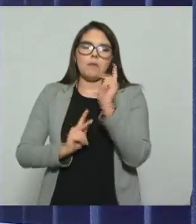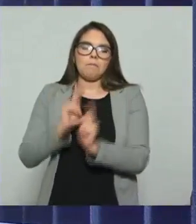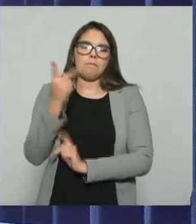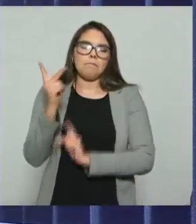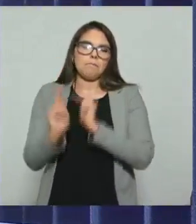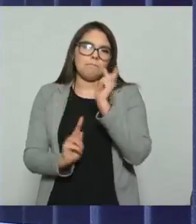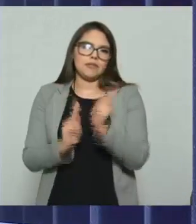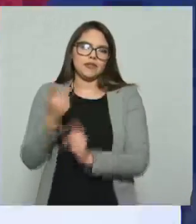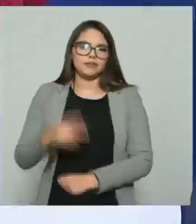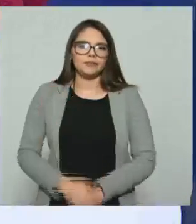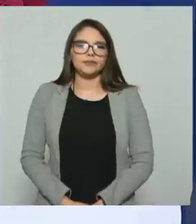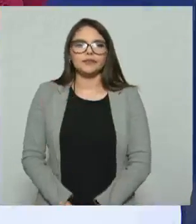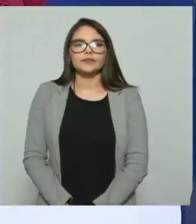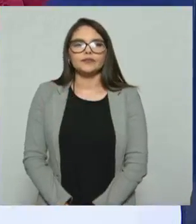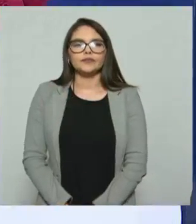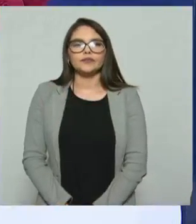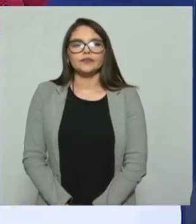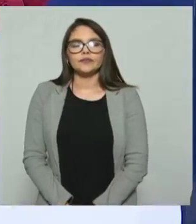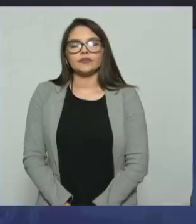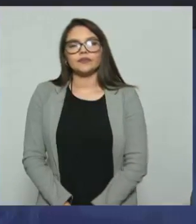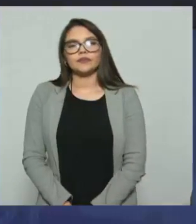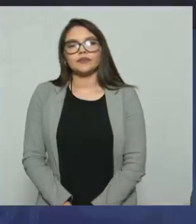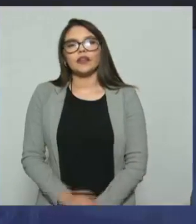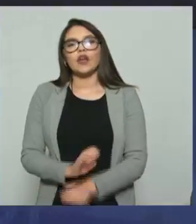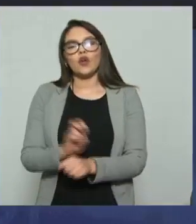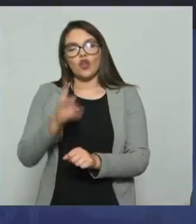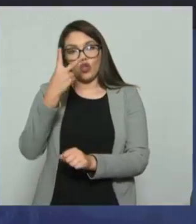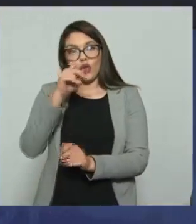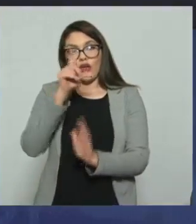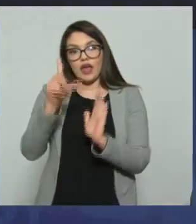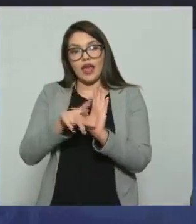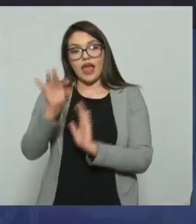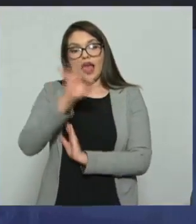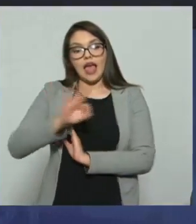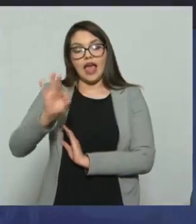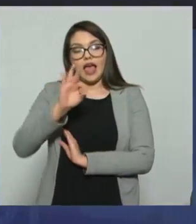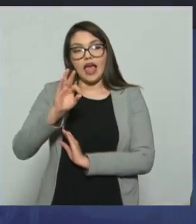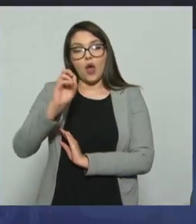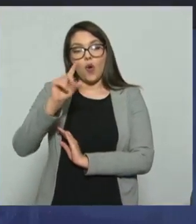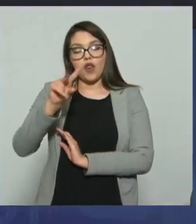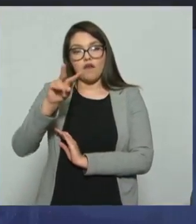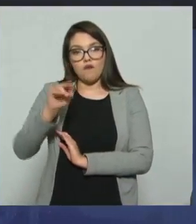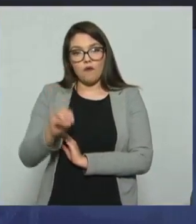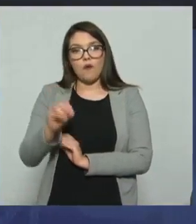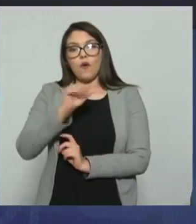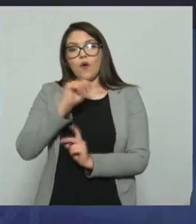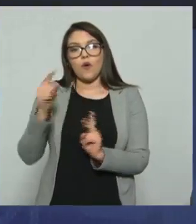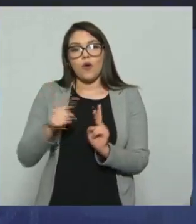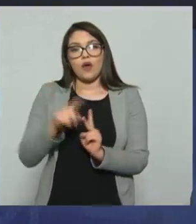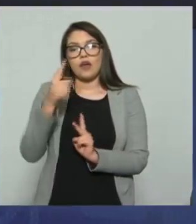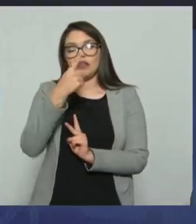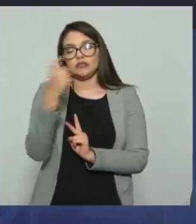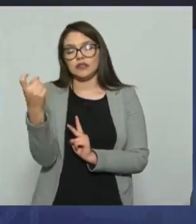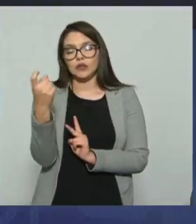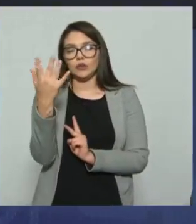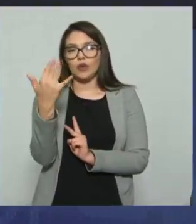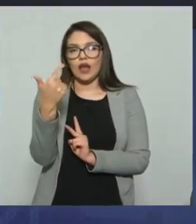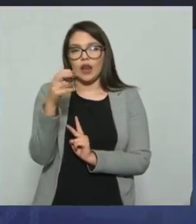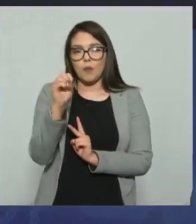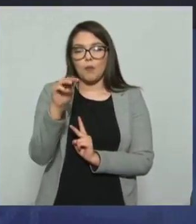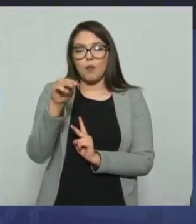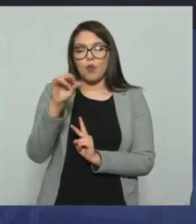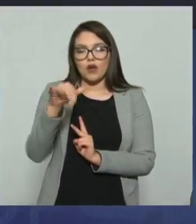Entonces, de nuevo, rápido, 2 litros de aceite de oliva extra virgen, 100 a 150 gramos de moringa, 100